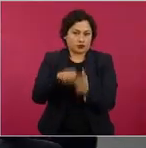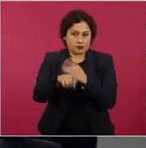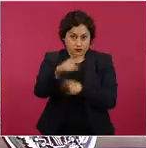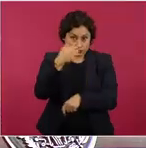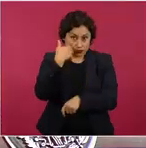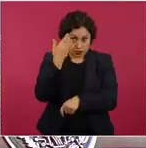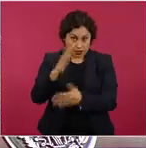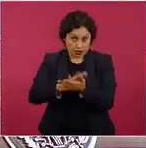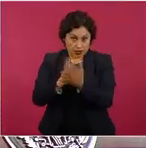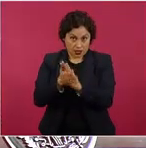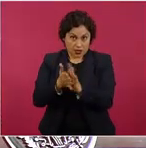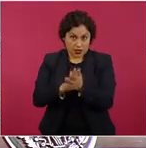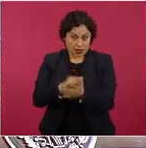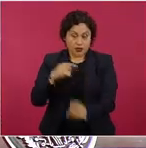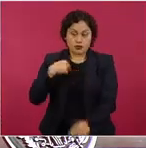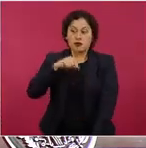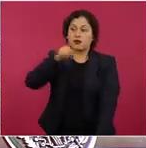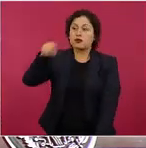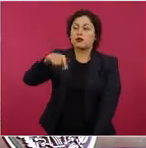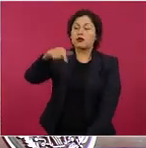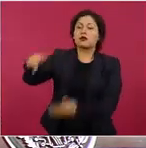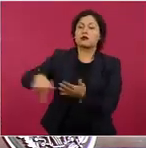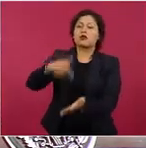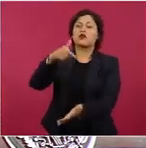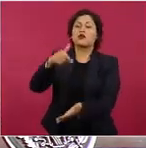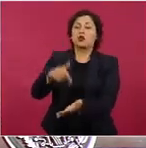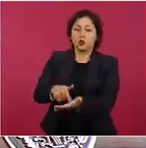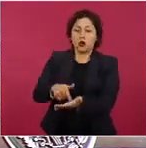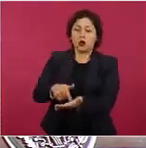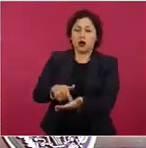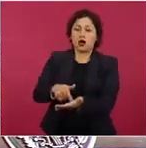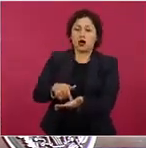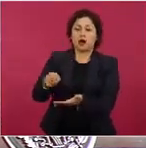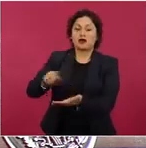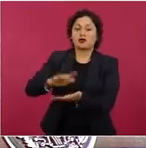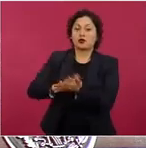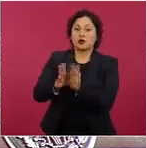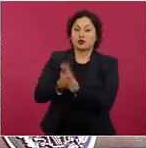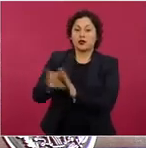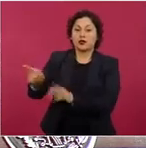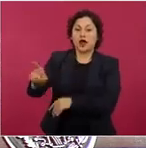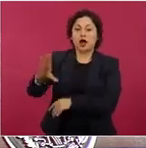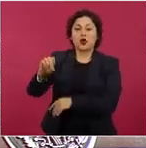Condesa el kilo a 122 pesos de tortilla,